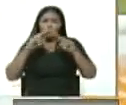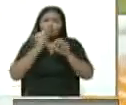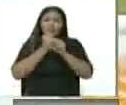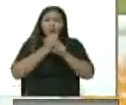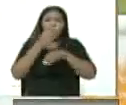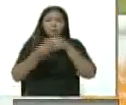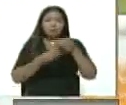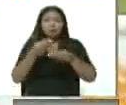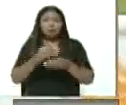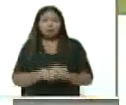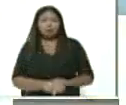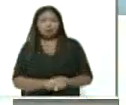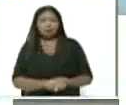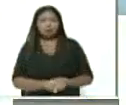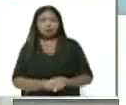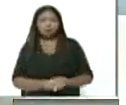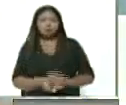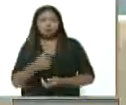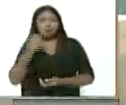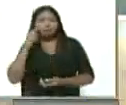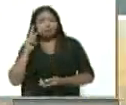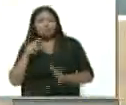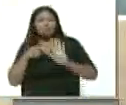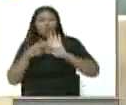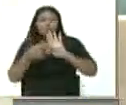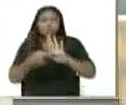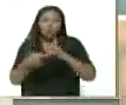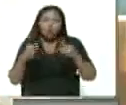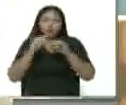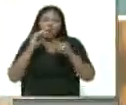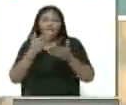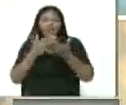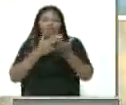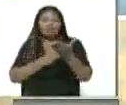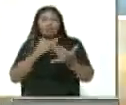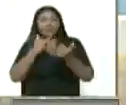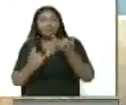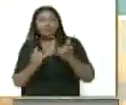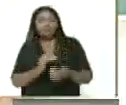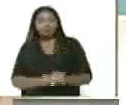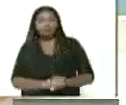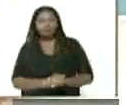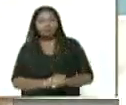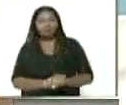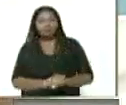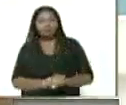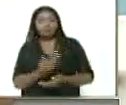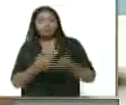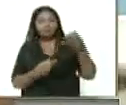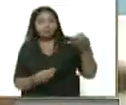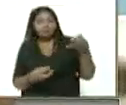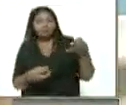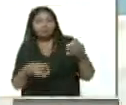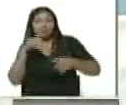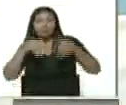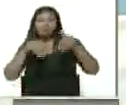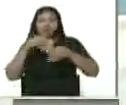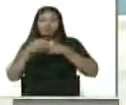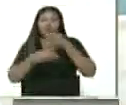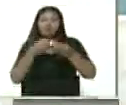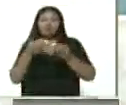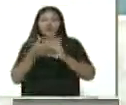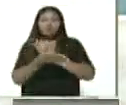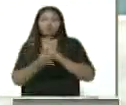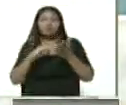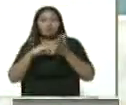hecho y hay un aspecto que quiero señalarles antes de que culminemos que esta tabla mesa electoral es hecha por